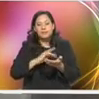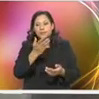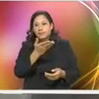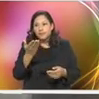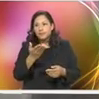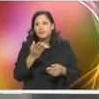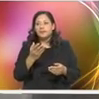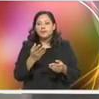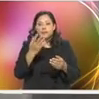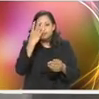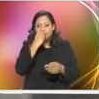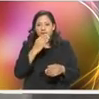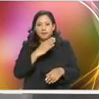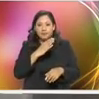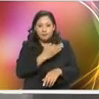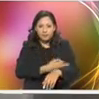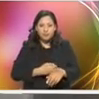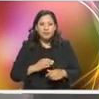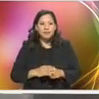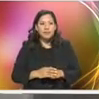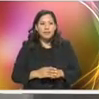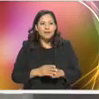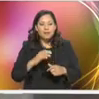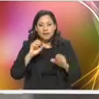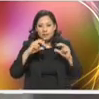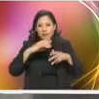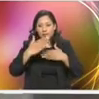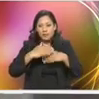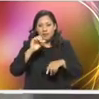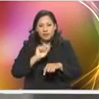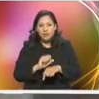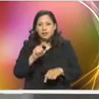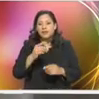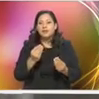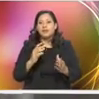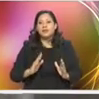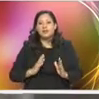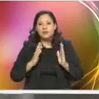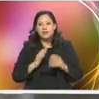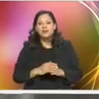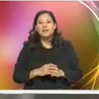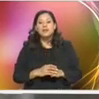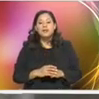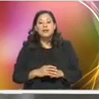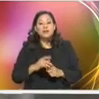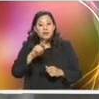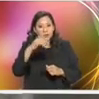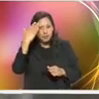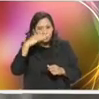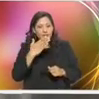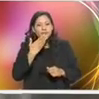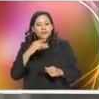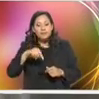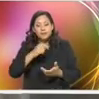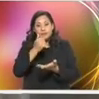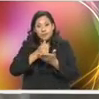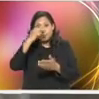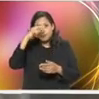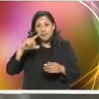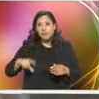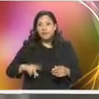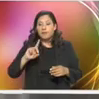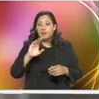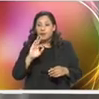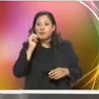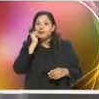ustedes y que tengan buenas tardes. Igualmente nos vemos la próxima semana. La próxima semana. Con muchas sorpresas. Y bueno, también, como ustedes bien lo saben, en la Ciudad de México y el gobierno del